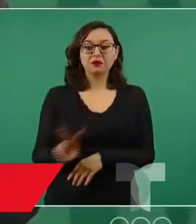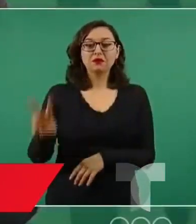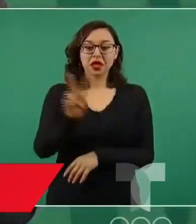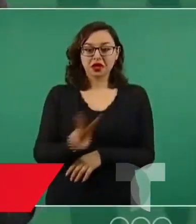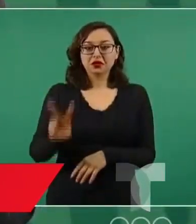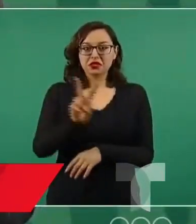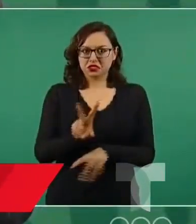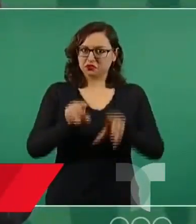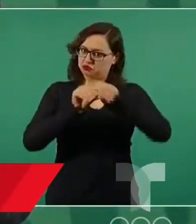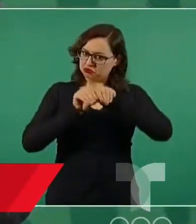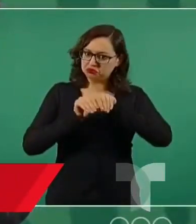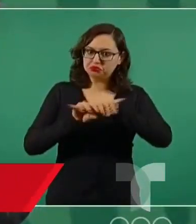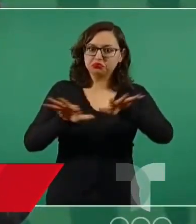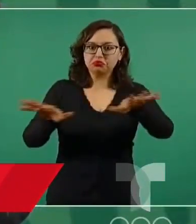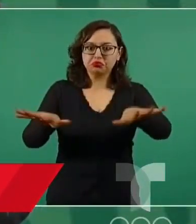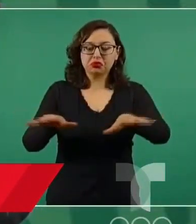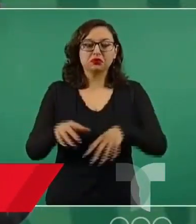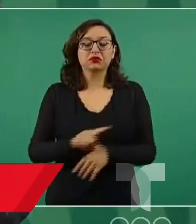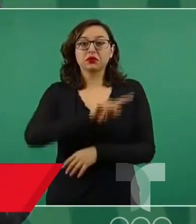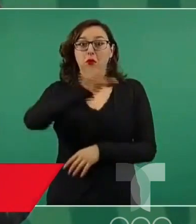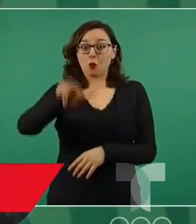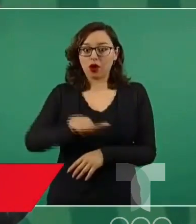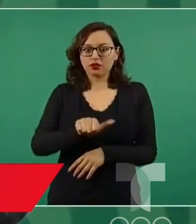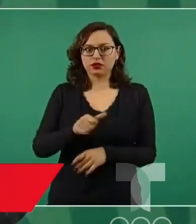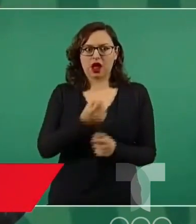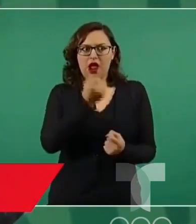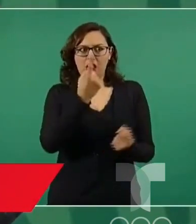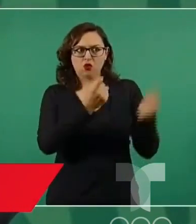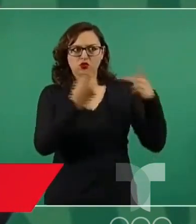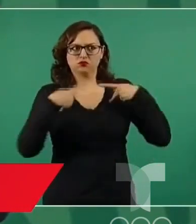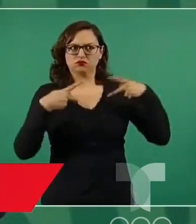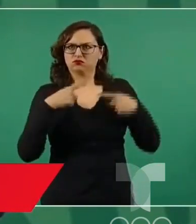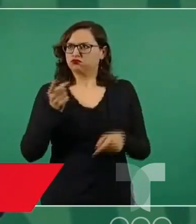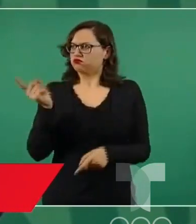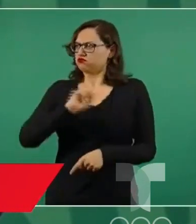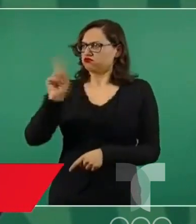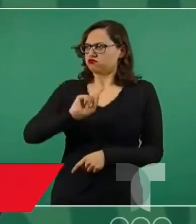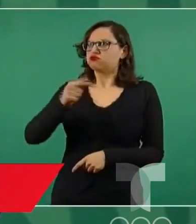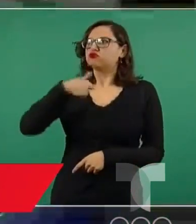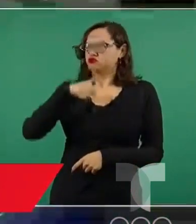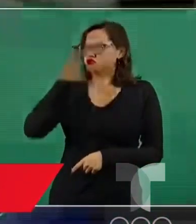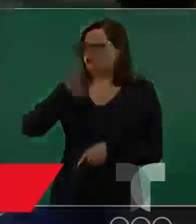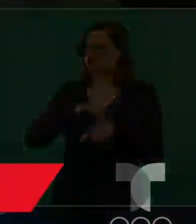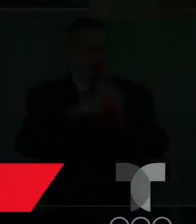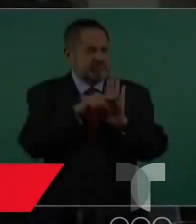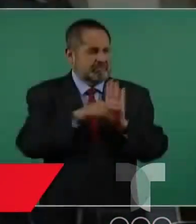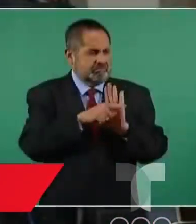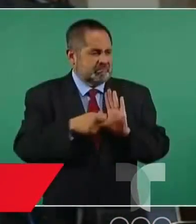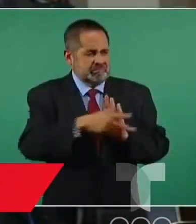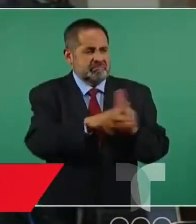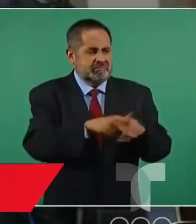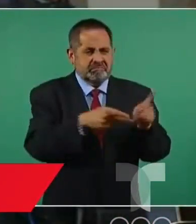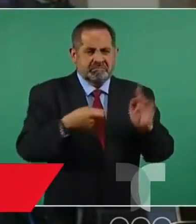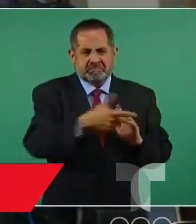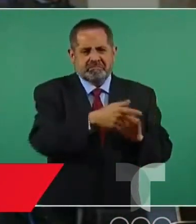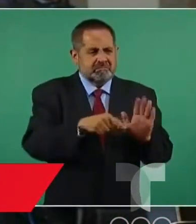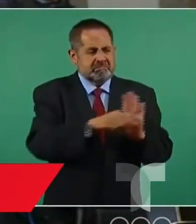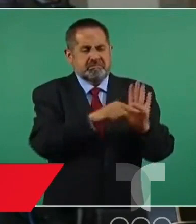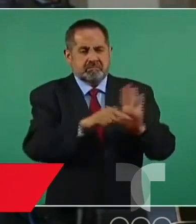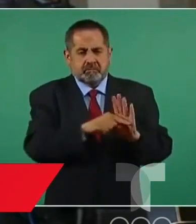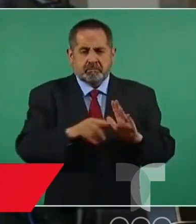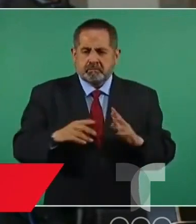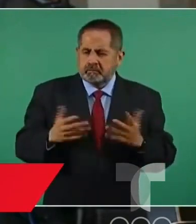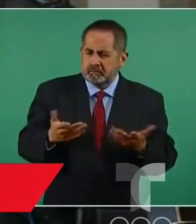hay solicitud de réplica, para el lunes siguiente. ¿Cómo va a compaginar